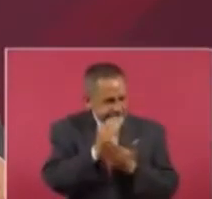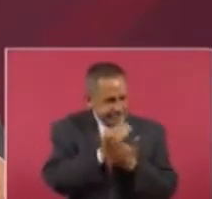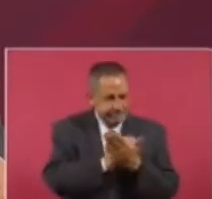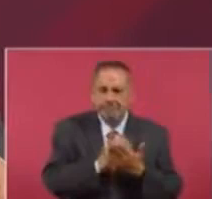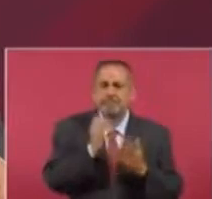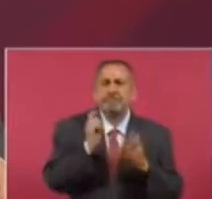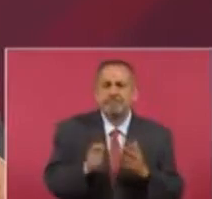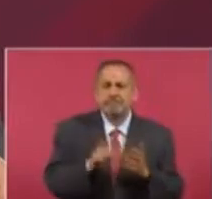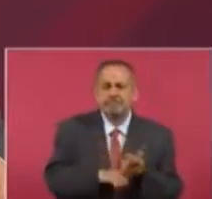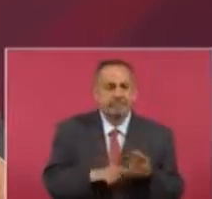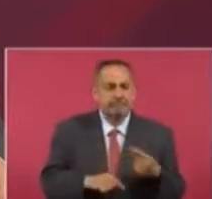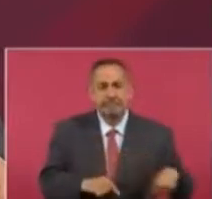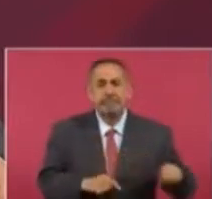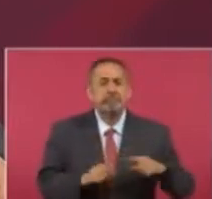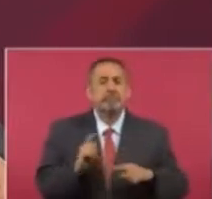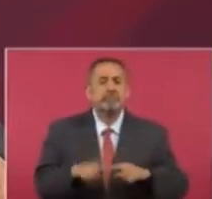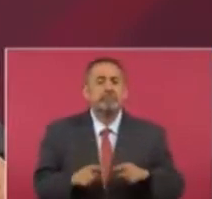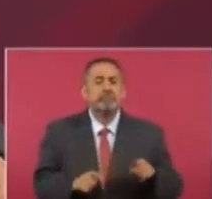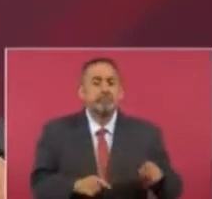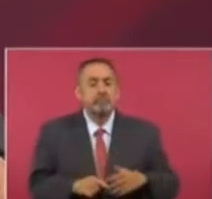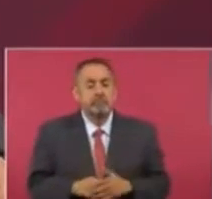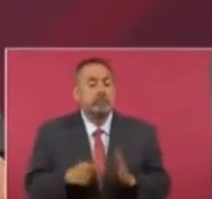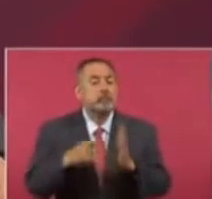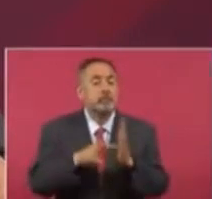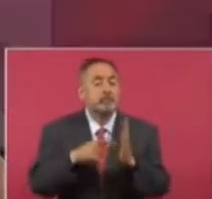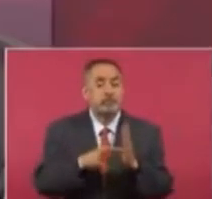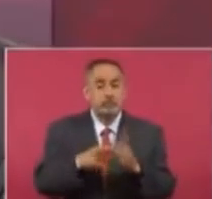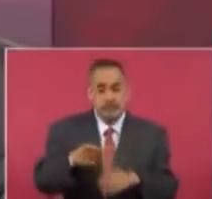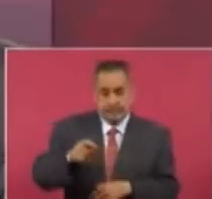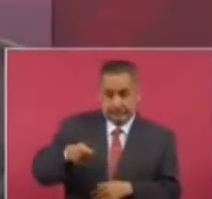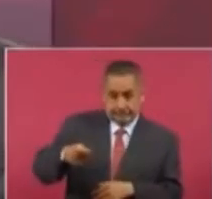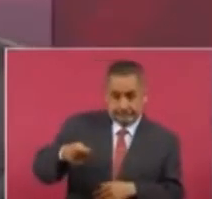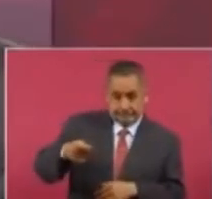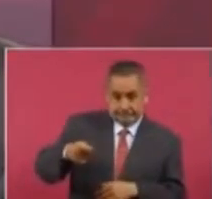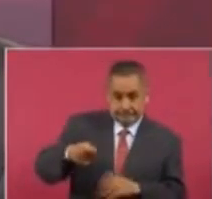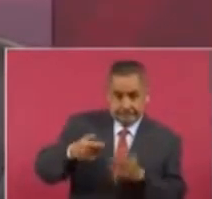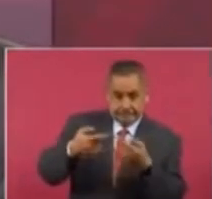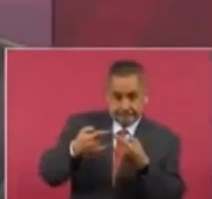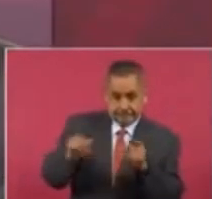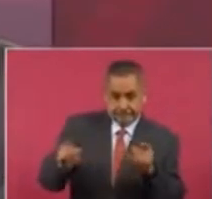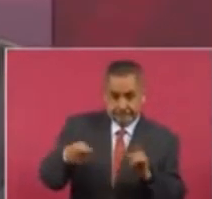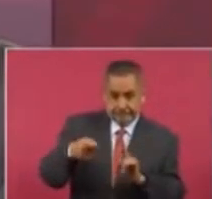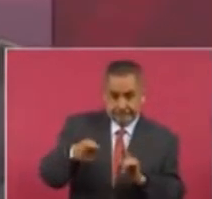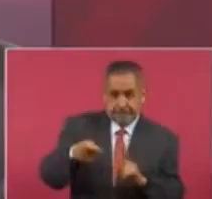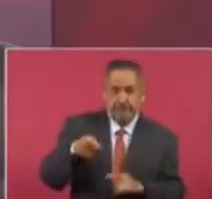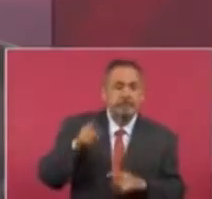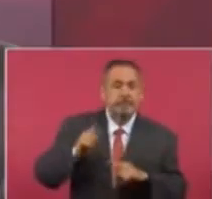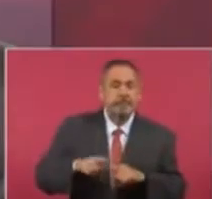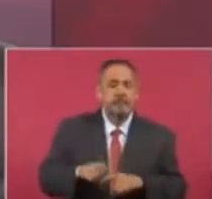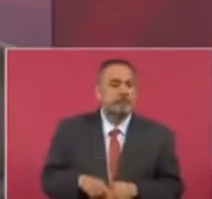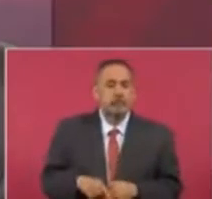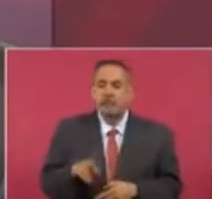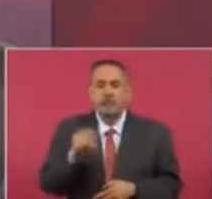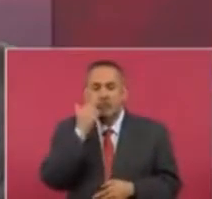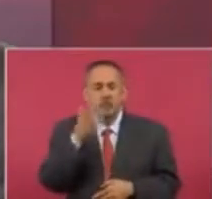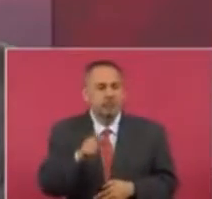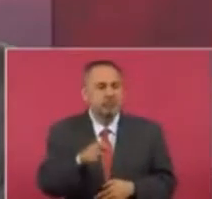resultó de que quien tenía la llave no